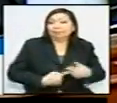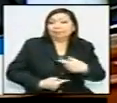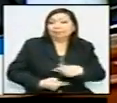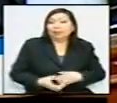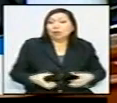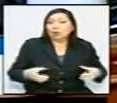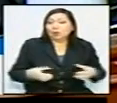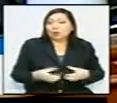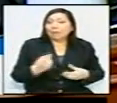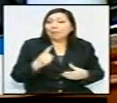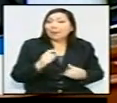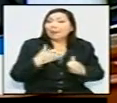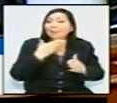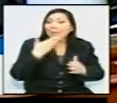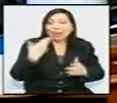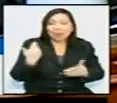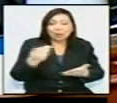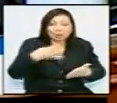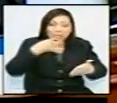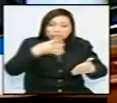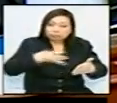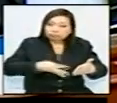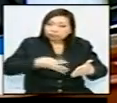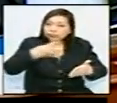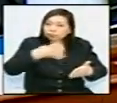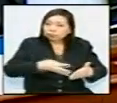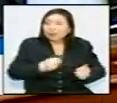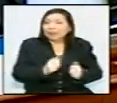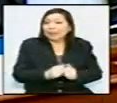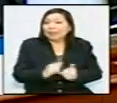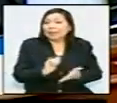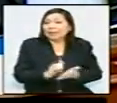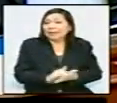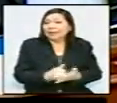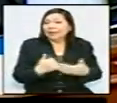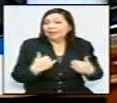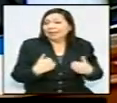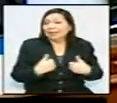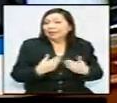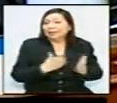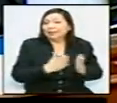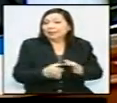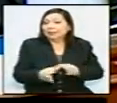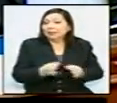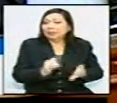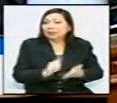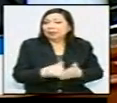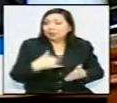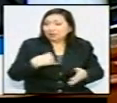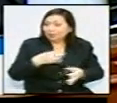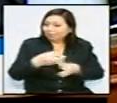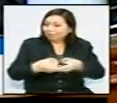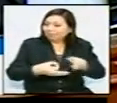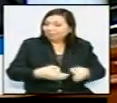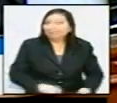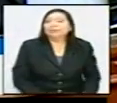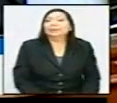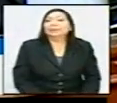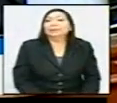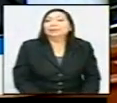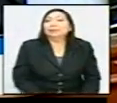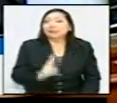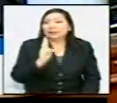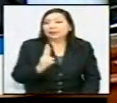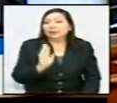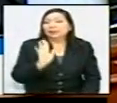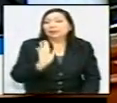a la comisión para un mejor estudio del caso, tomando en cuenta los argumentos que acabo de esgrimir y se